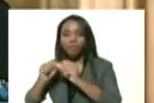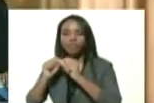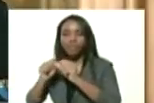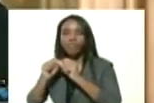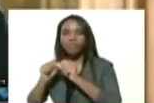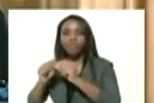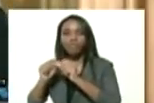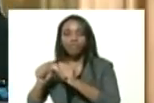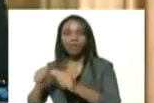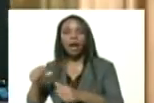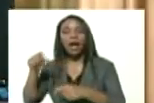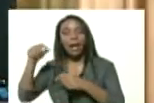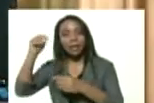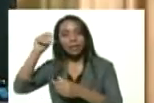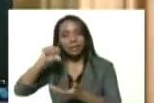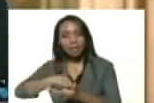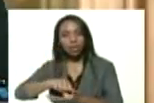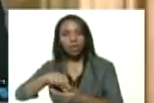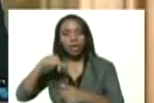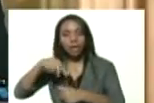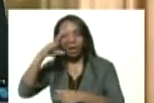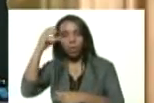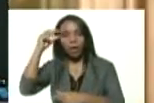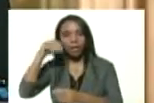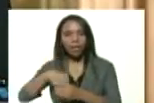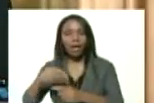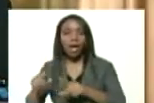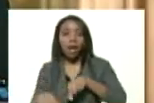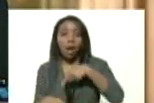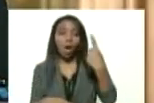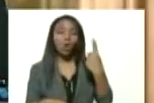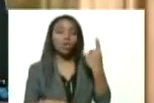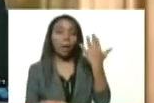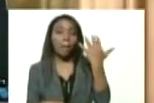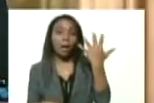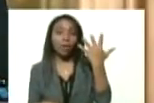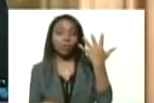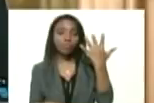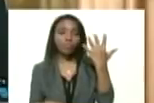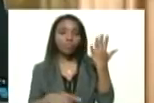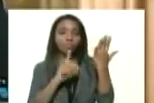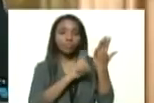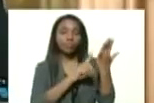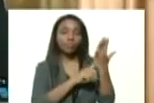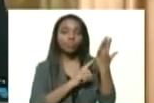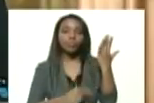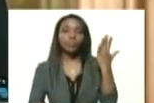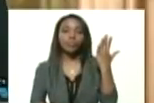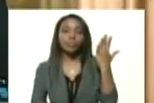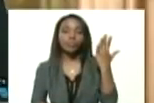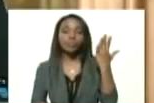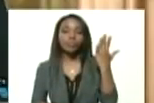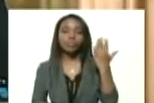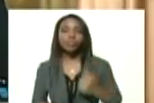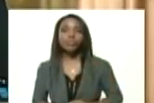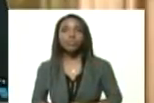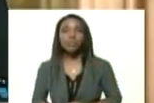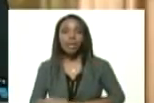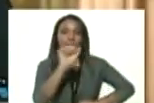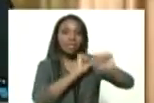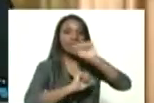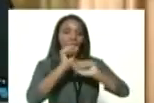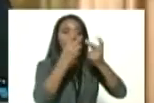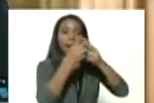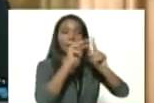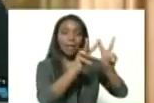permanente medio la cuarentena y con otro lado la otra mano defender la